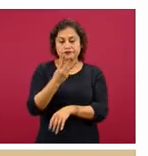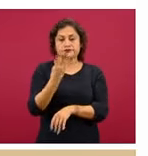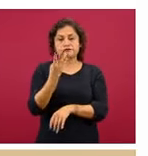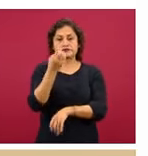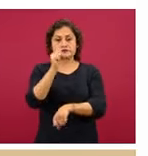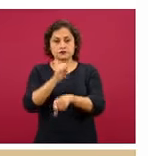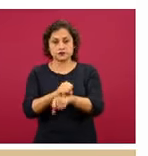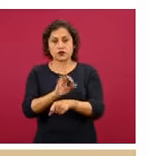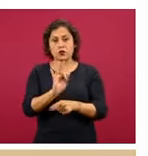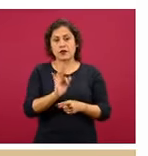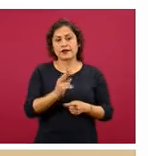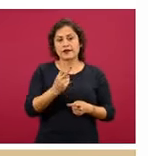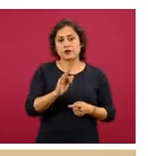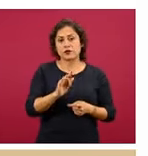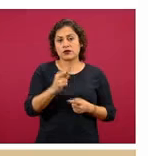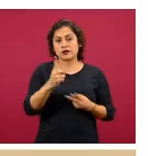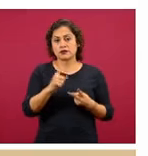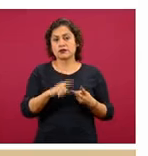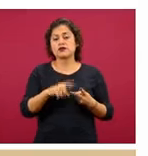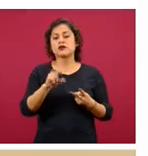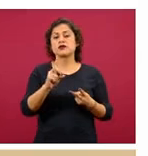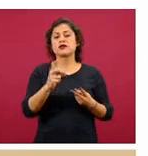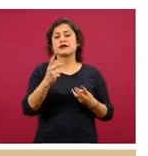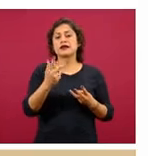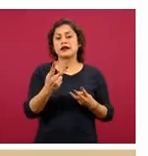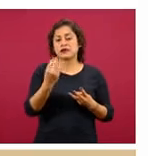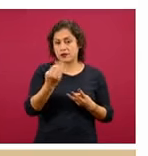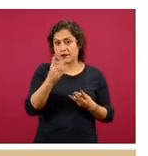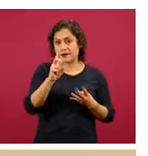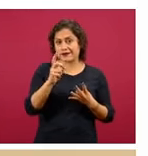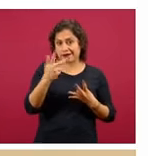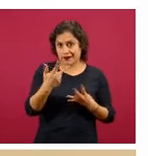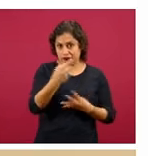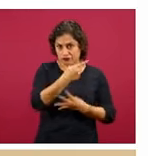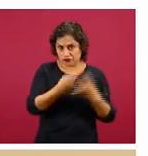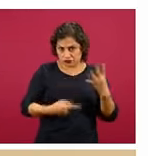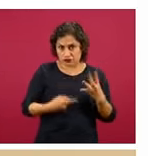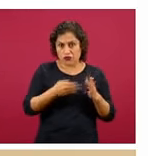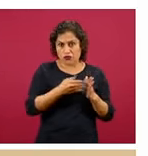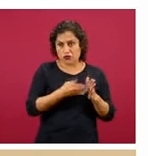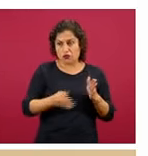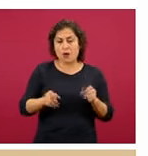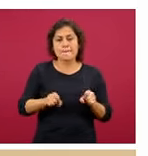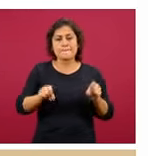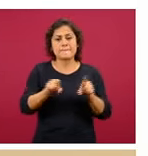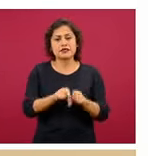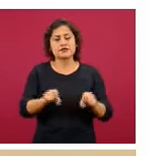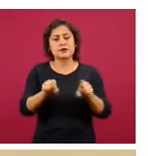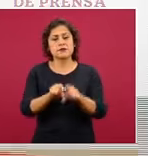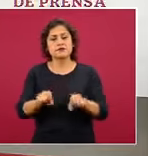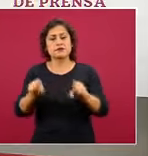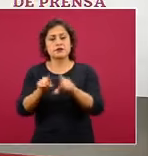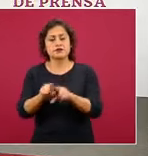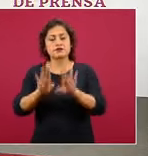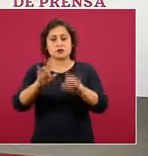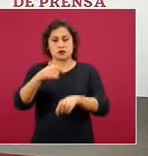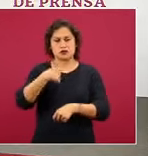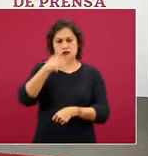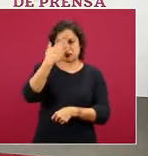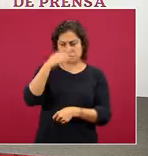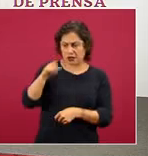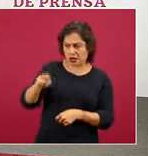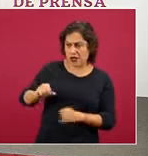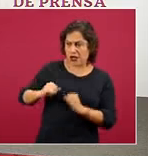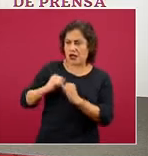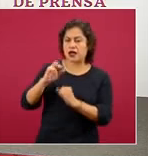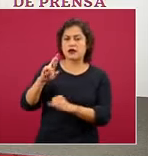42, 41, 40, 39, 38, prácticamente con el mismo nivel, y sé que RENAPO ha estado trabajando con el gobierno